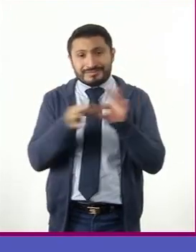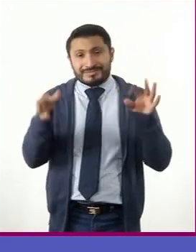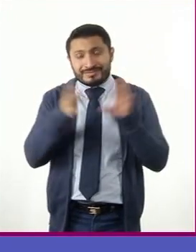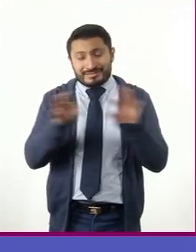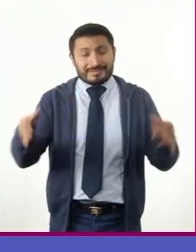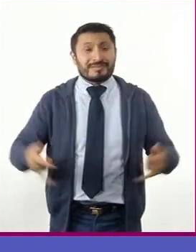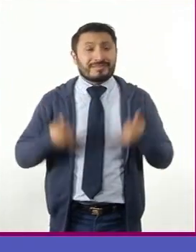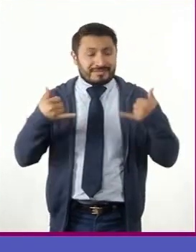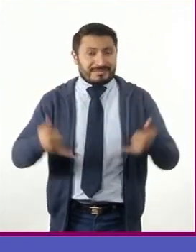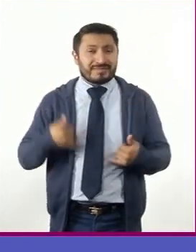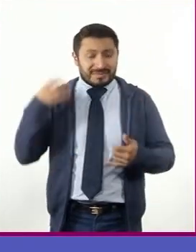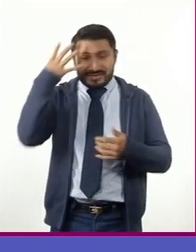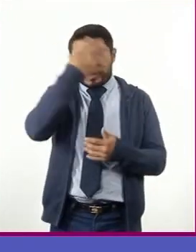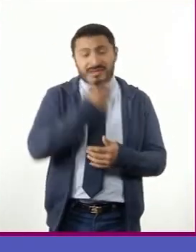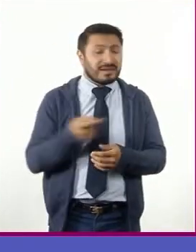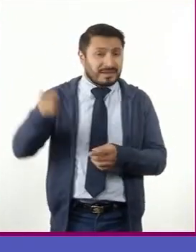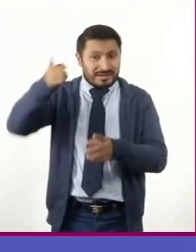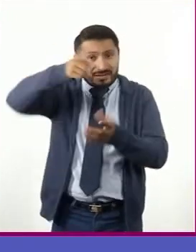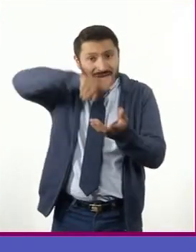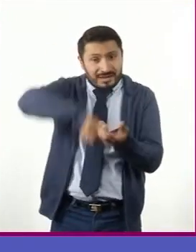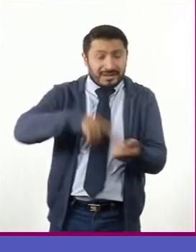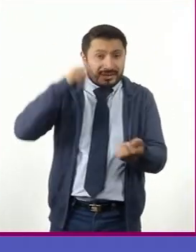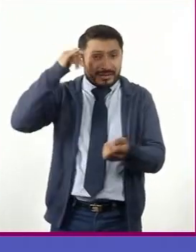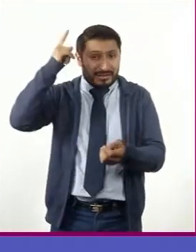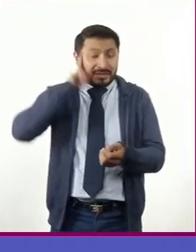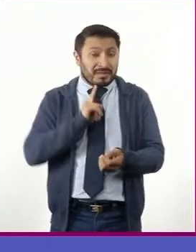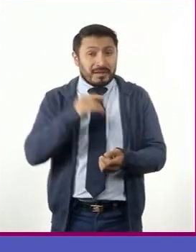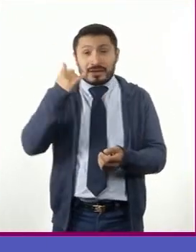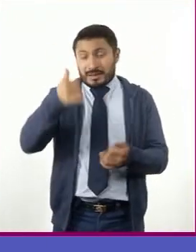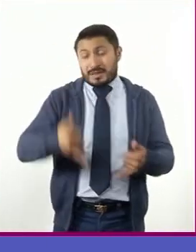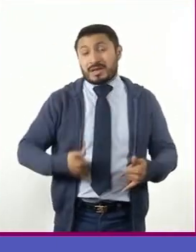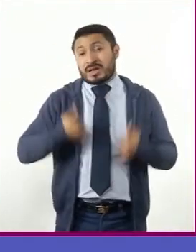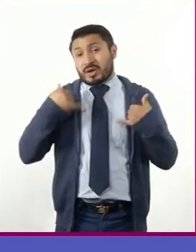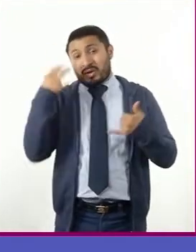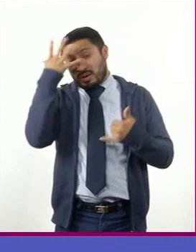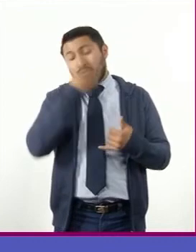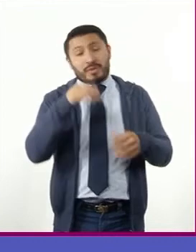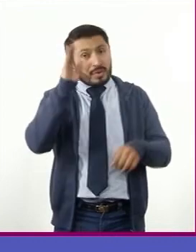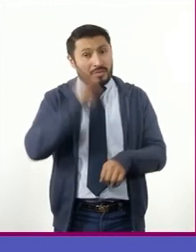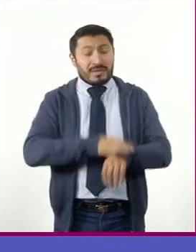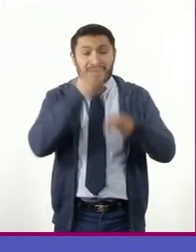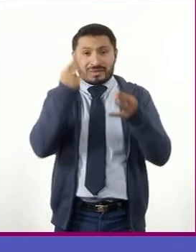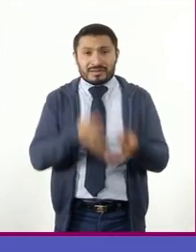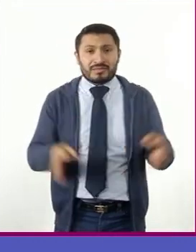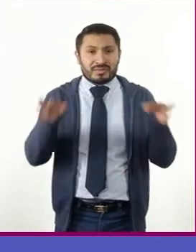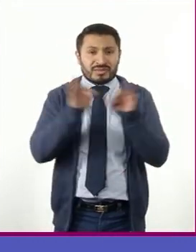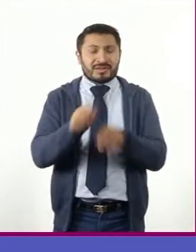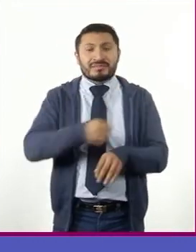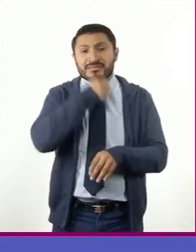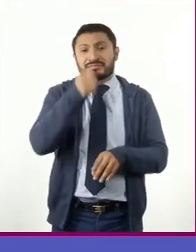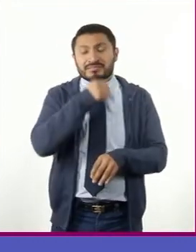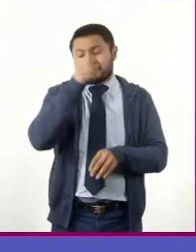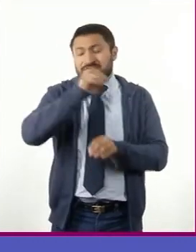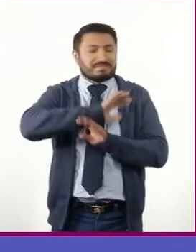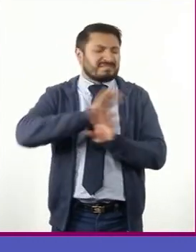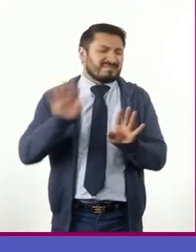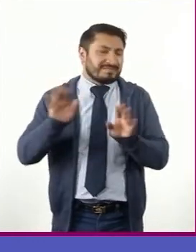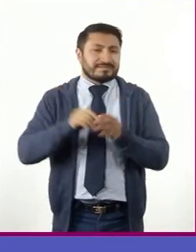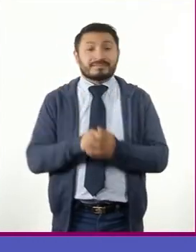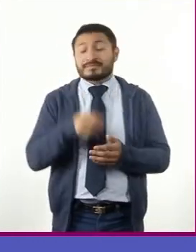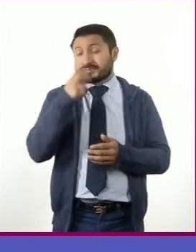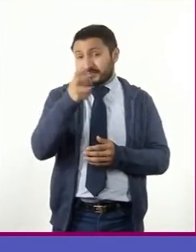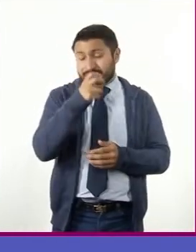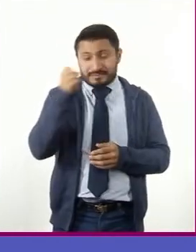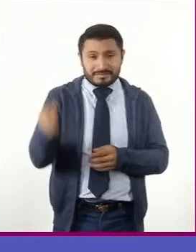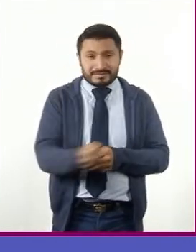juventud y la belleza, donde entonces ser joven y ser bello era más importante que ser viejo. De esa suerte, entonces,